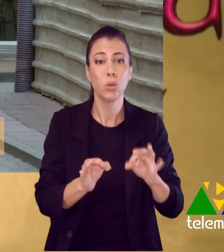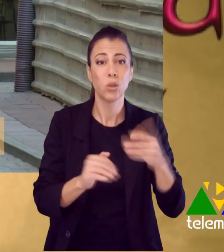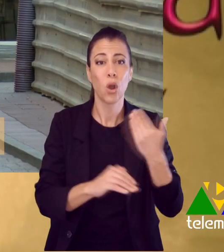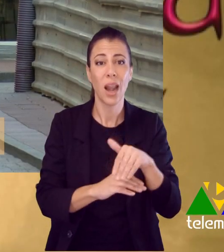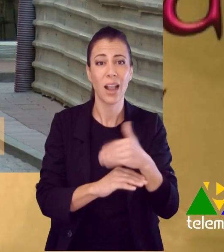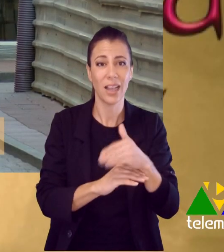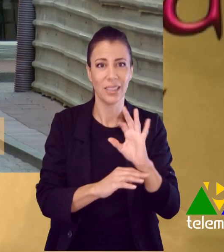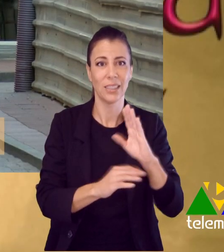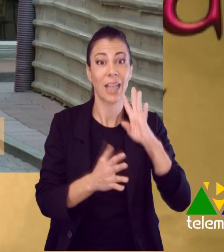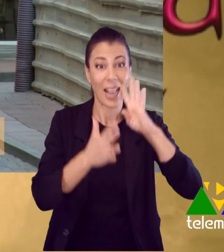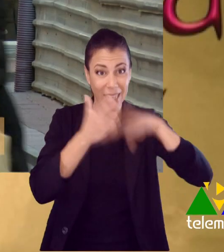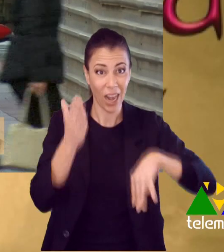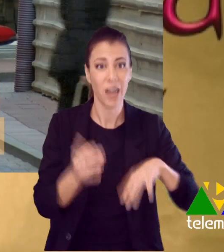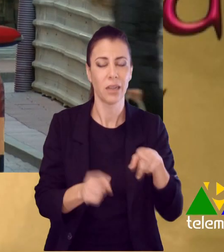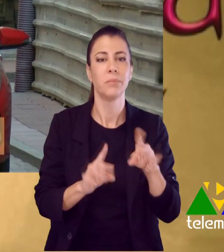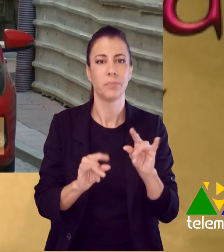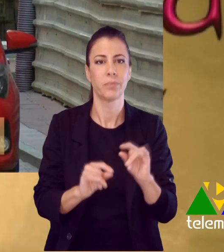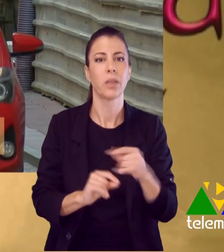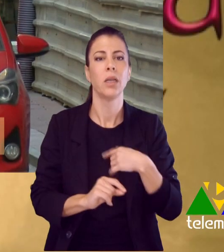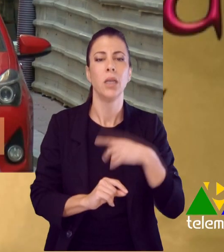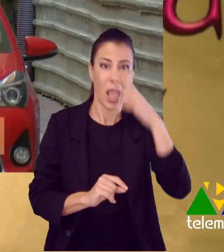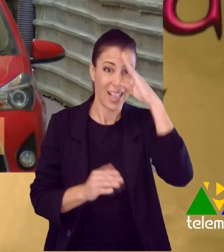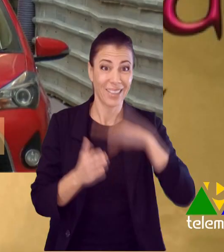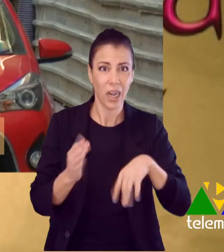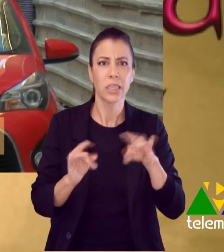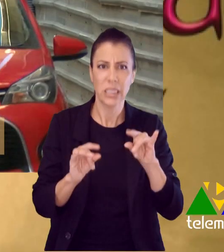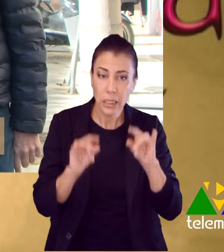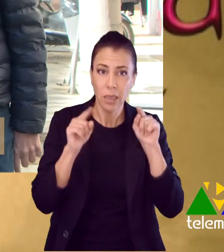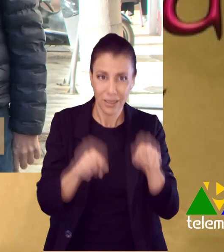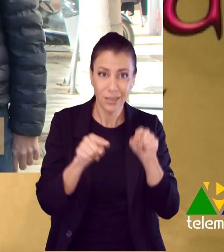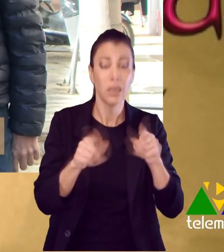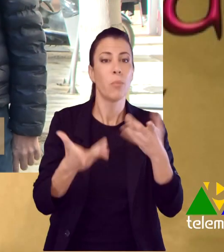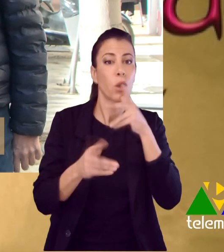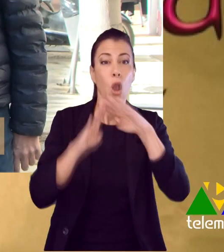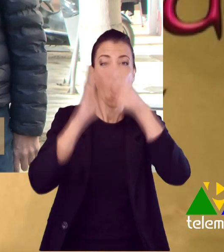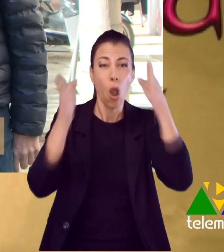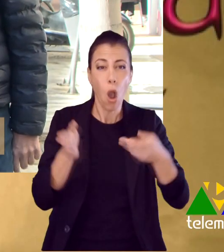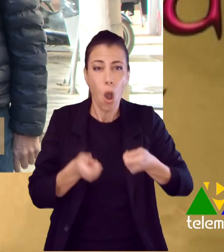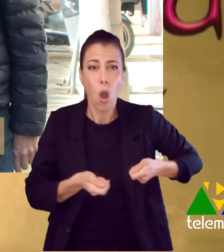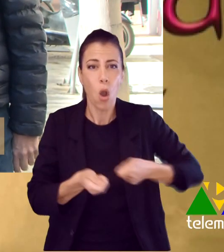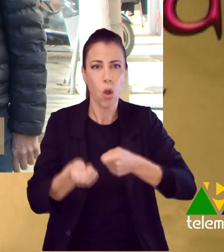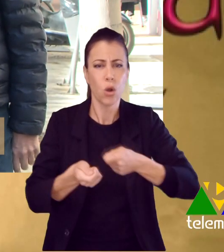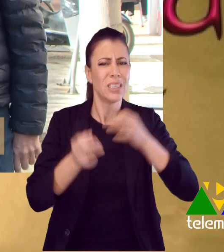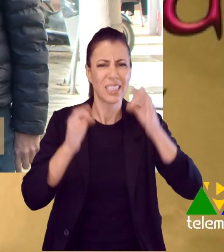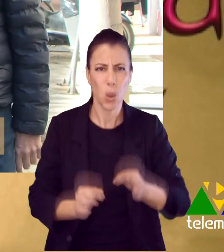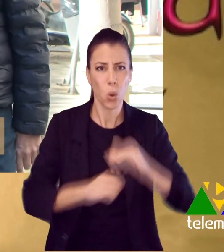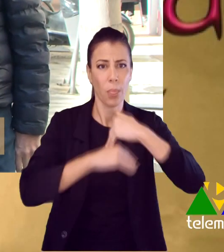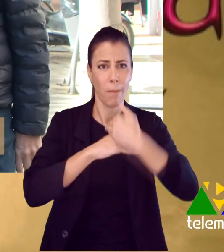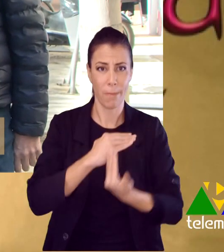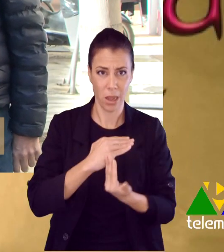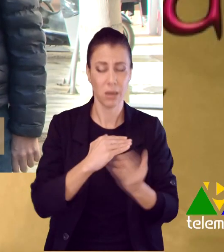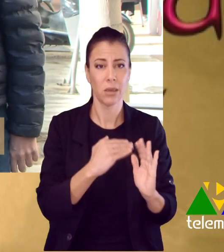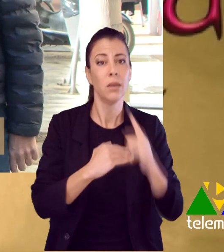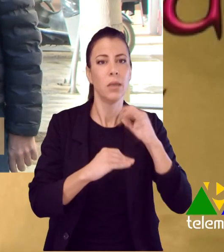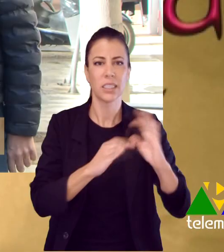calle Catalanes. La muralla la teníamos aquí. Y se conoció con el horno de la muralla. Es un horno que seguramente, un horno de pan, que